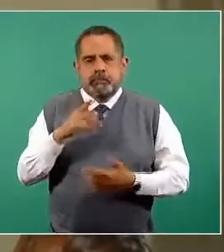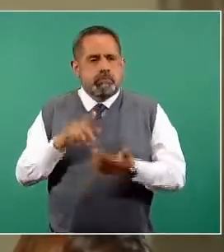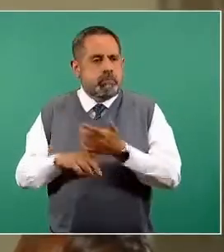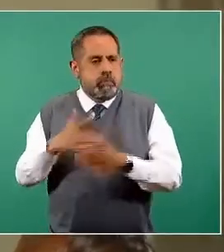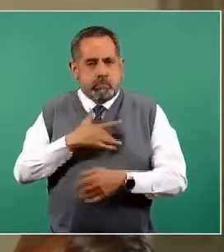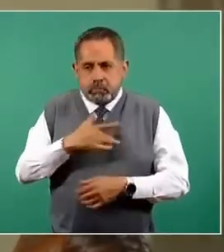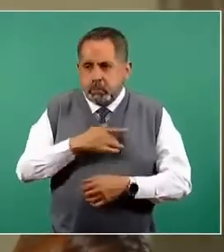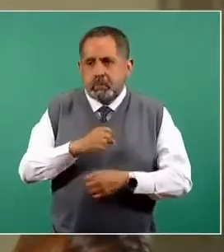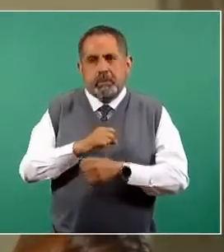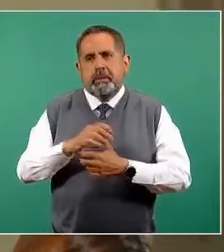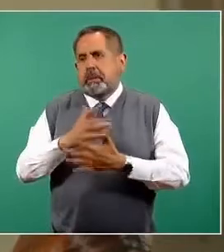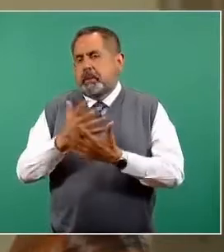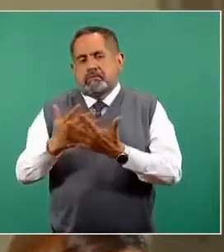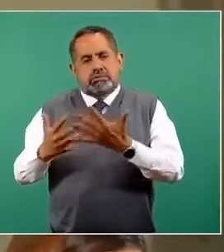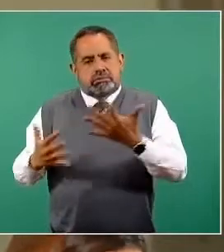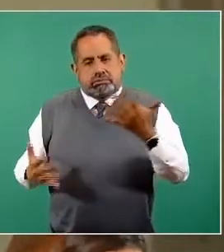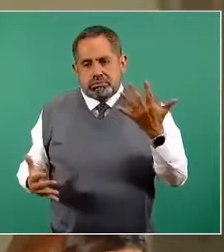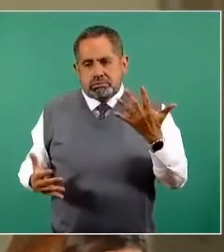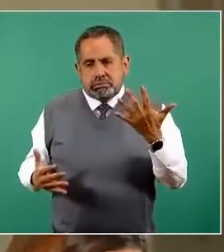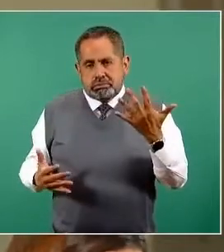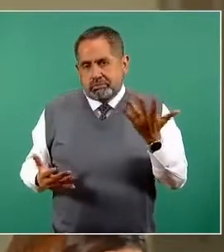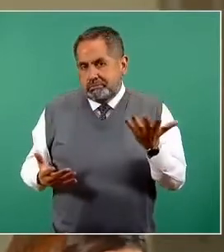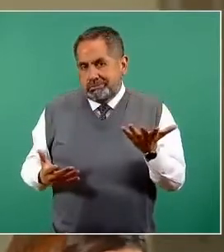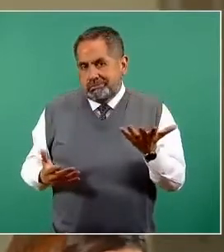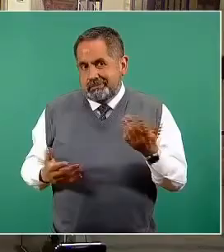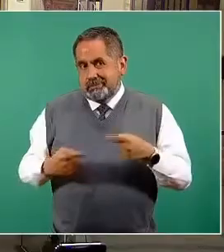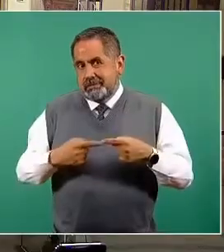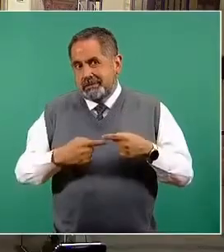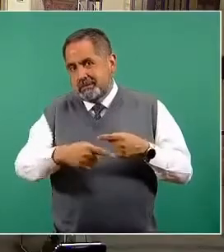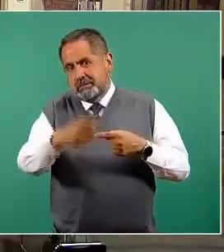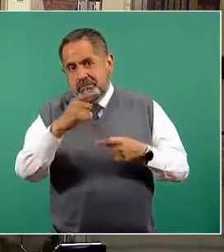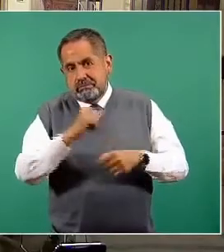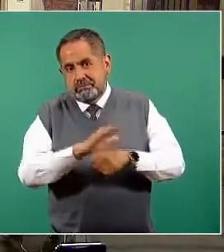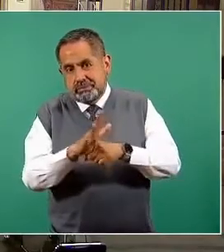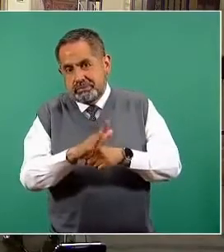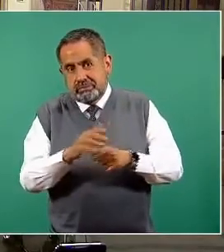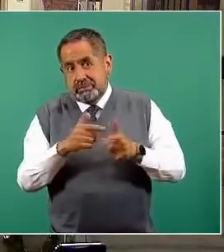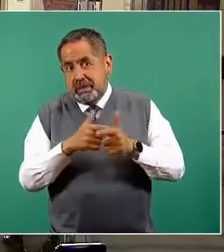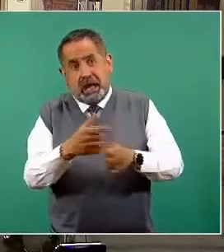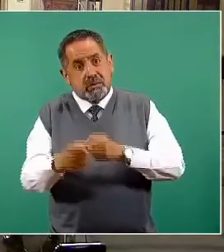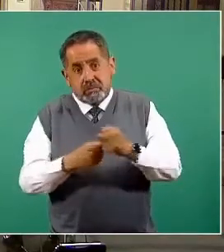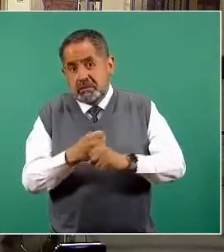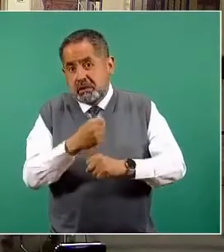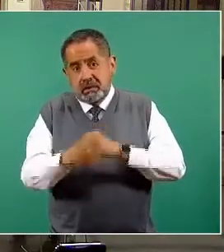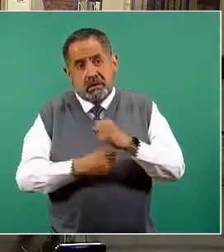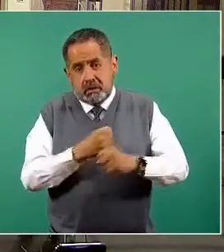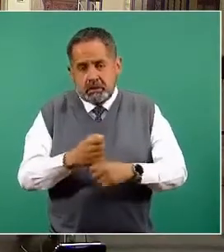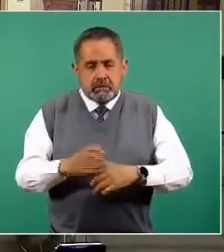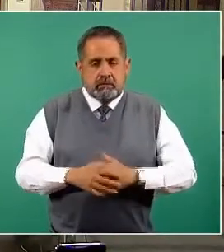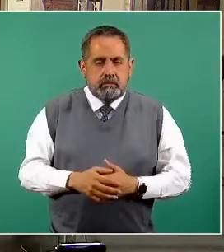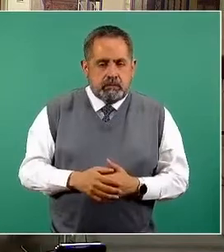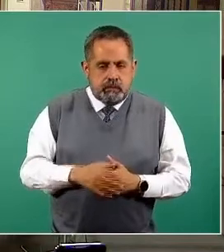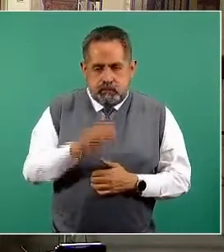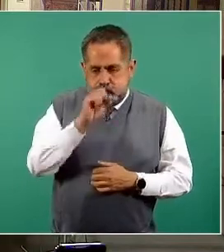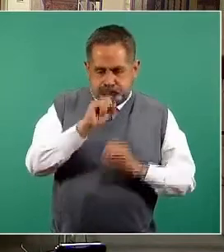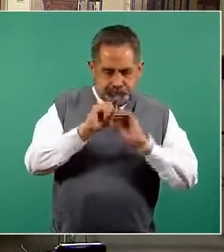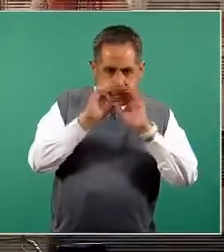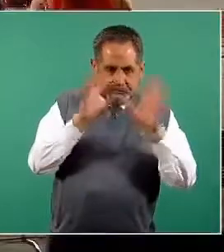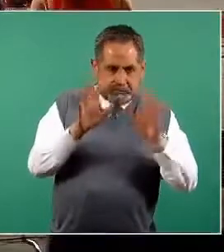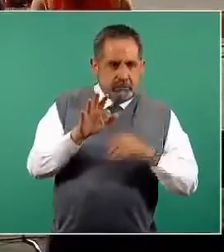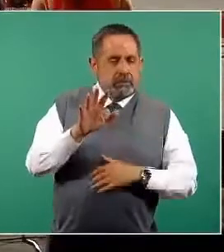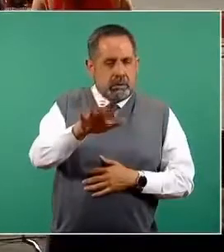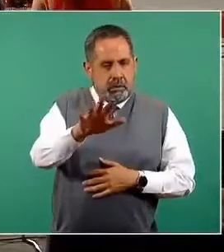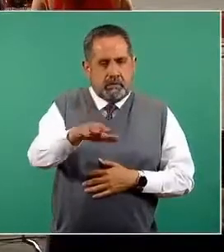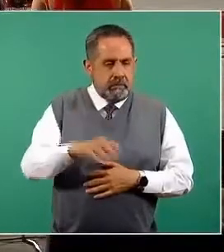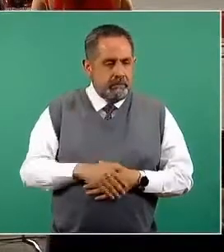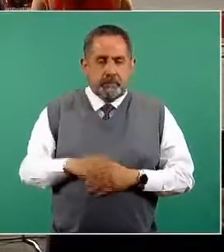somos obesos y obviamente pues eso persiste. ¿Cómo no? Con mucho gusto. Sobre el primer elemento, que es el manejo